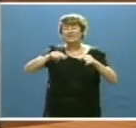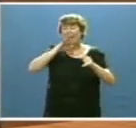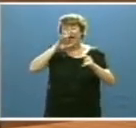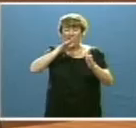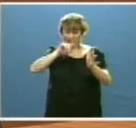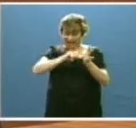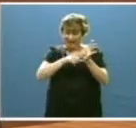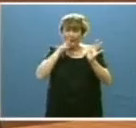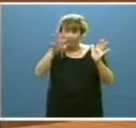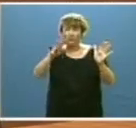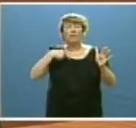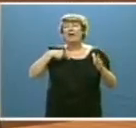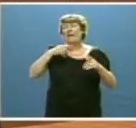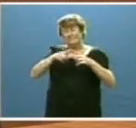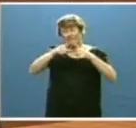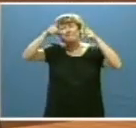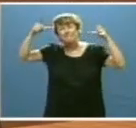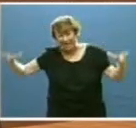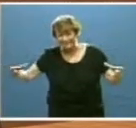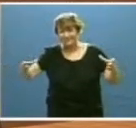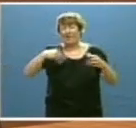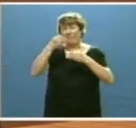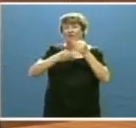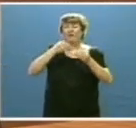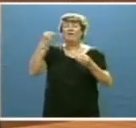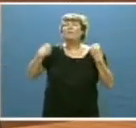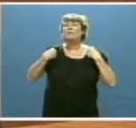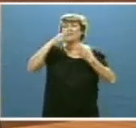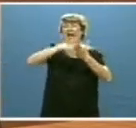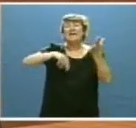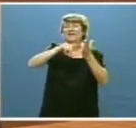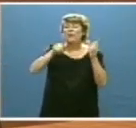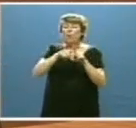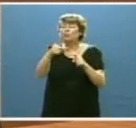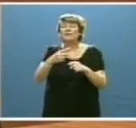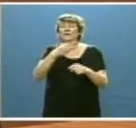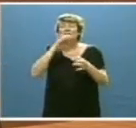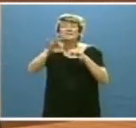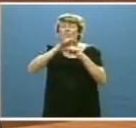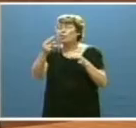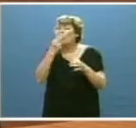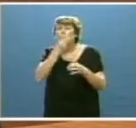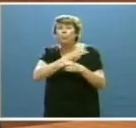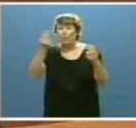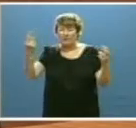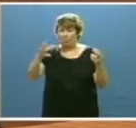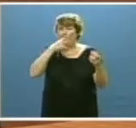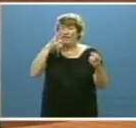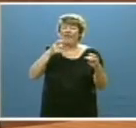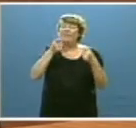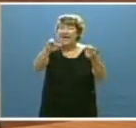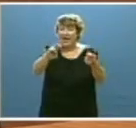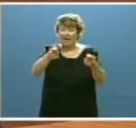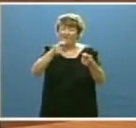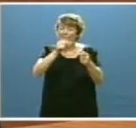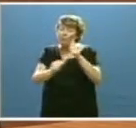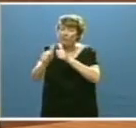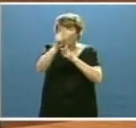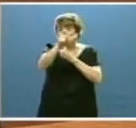reforzar el parque público de vivienda en alquiler como servicio público de interés general que dará prioridad a las personas más frágiles